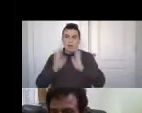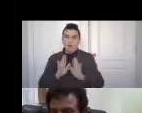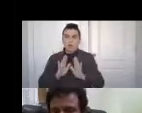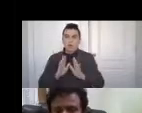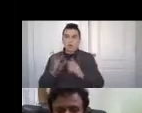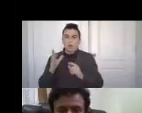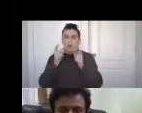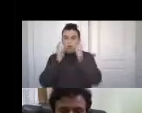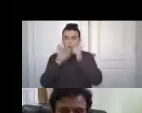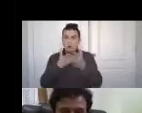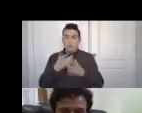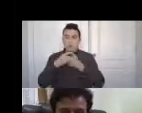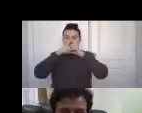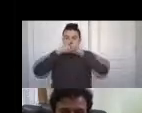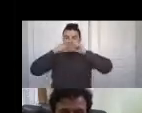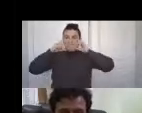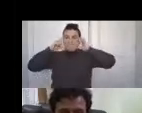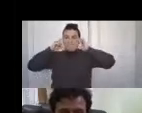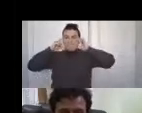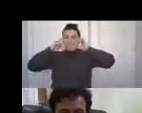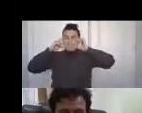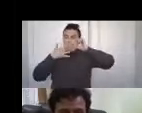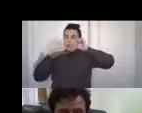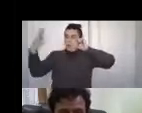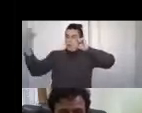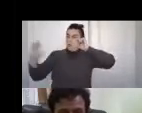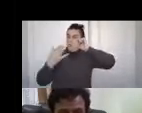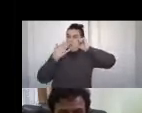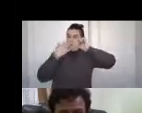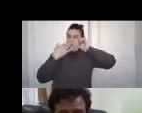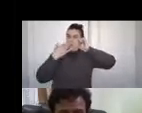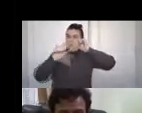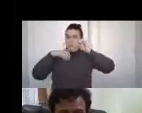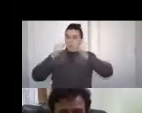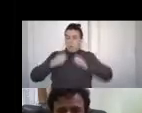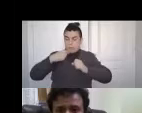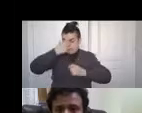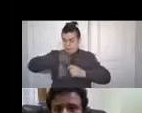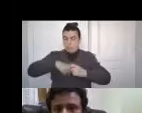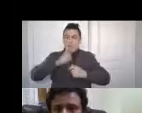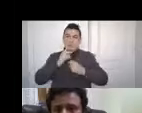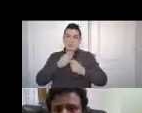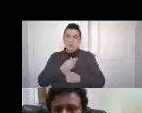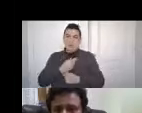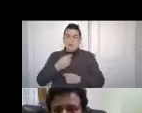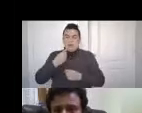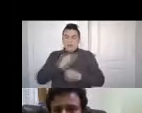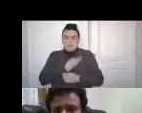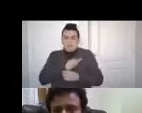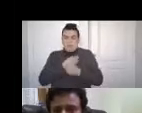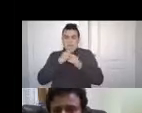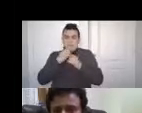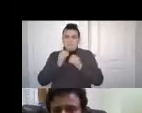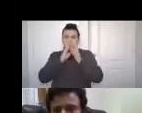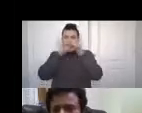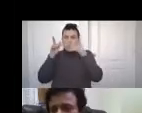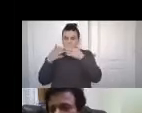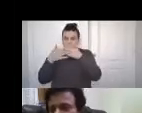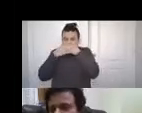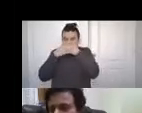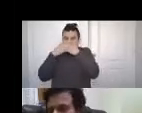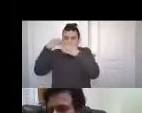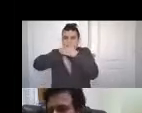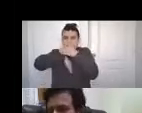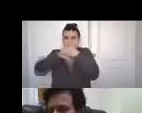mascarillas. Porque nosotros podemos contener el virus que sale de la persona infectada y podemos contener el virus que va a entrar a una